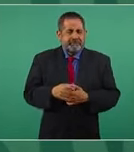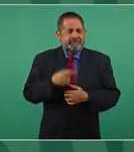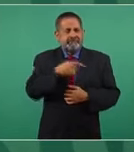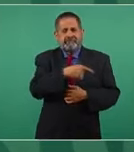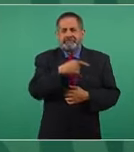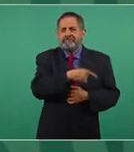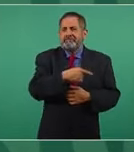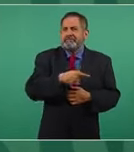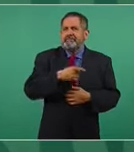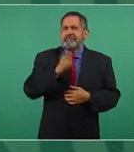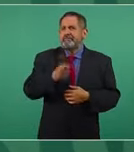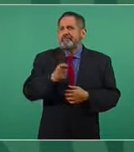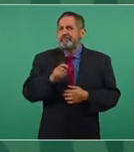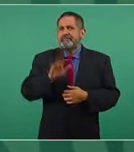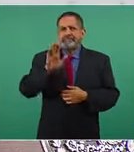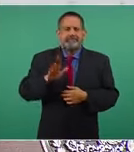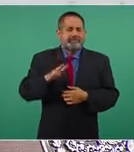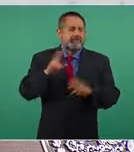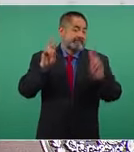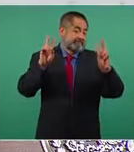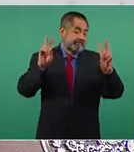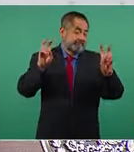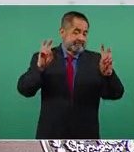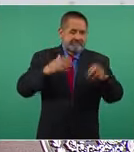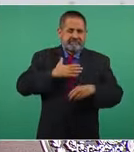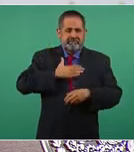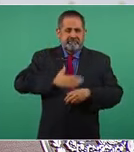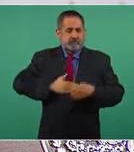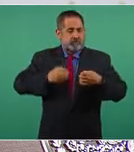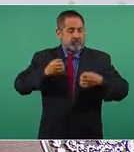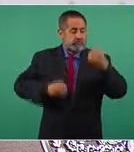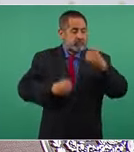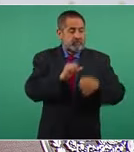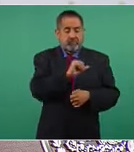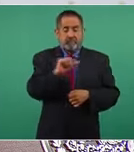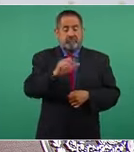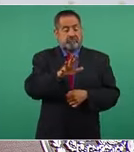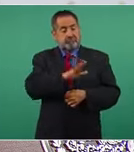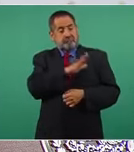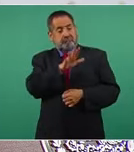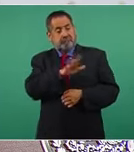justicia, entre comillas, de élite.